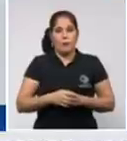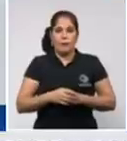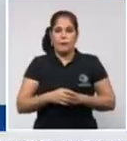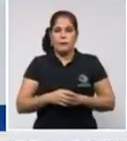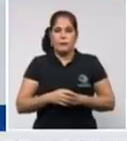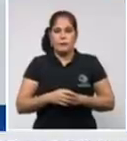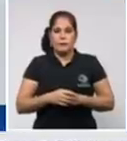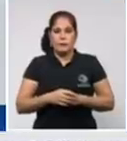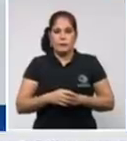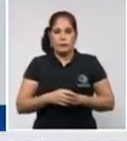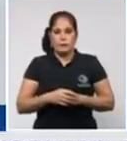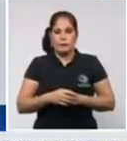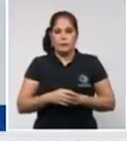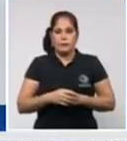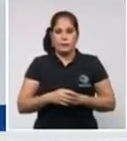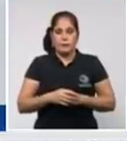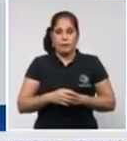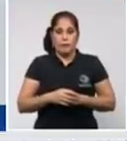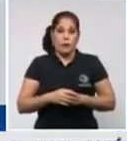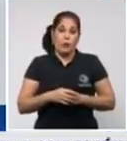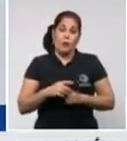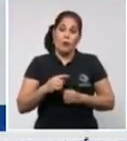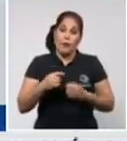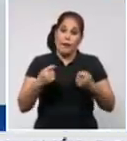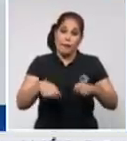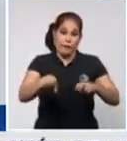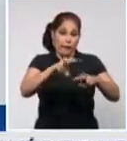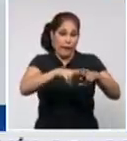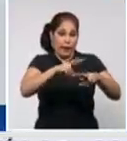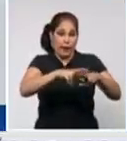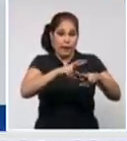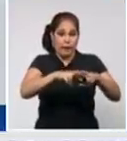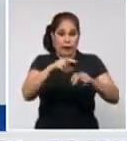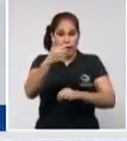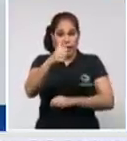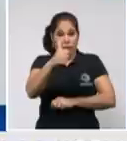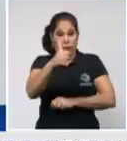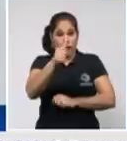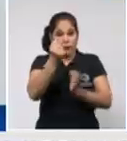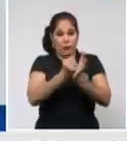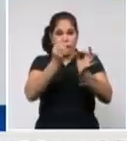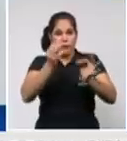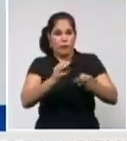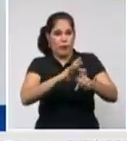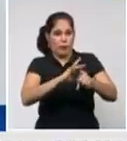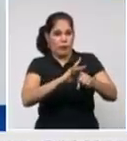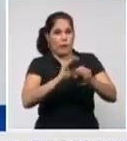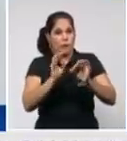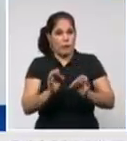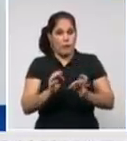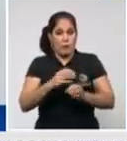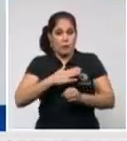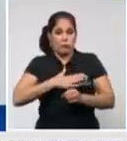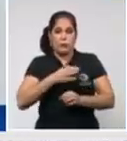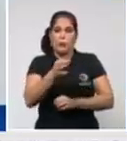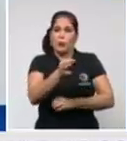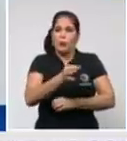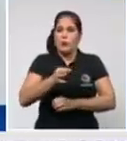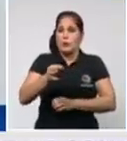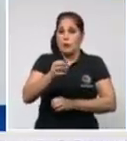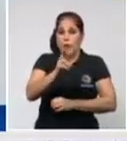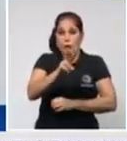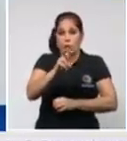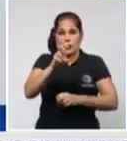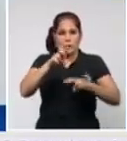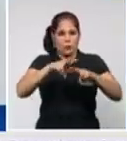pues de La Habana, los 10 casos confirmados, pues pertenecen 2 a Centro